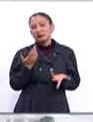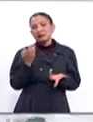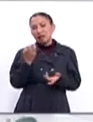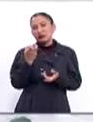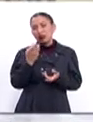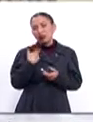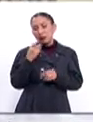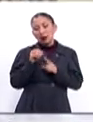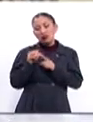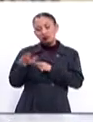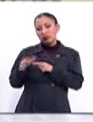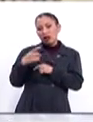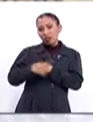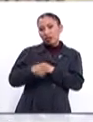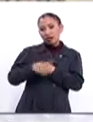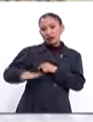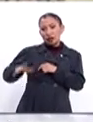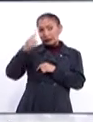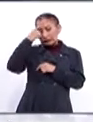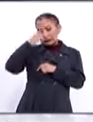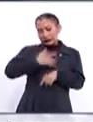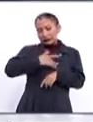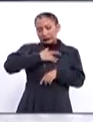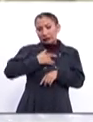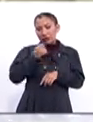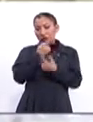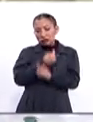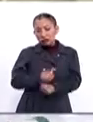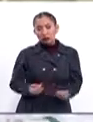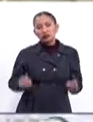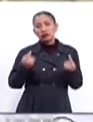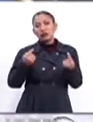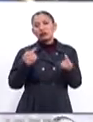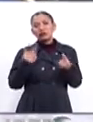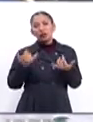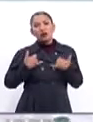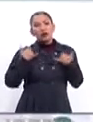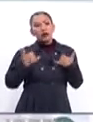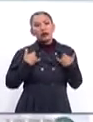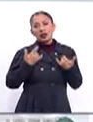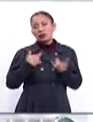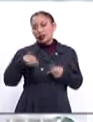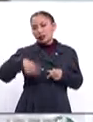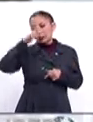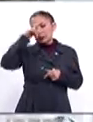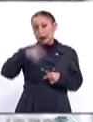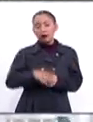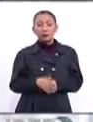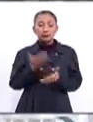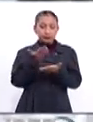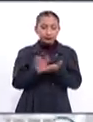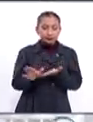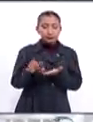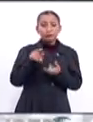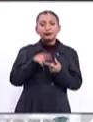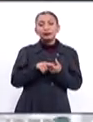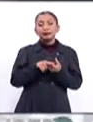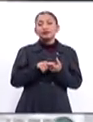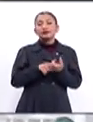tiene que repercutir en la conciencia de los niños y millones de jóvenes en nuestro país. Y por el otro